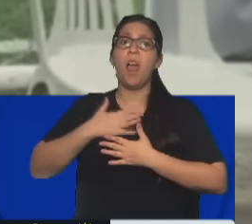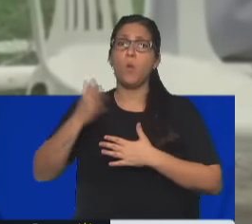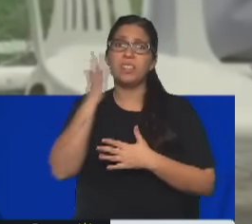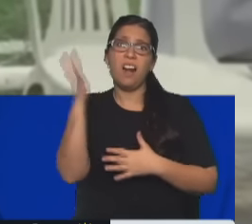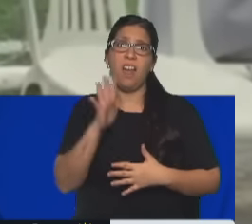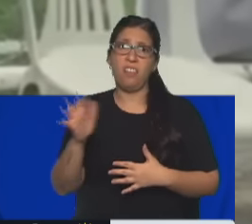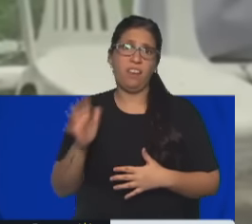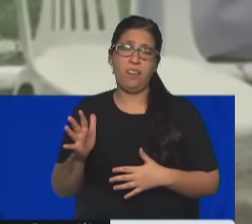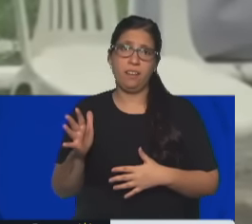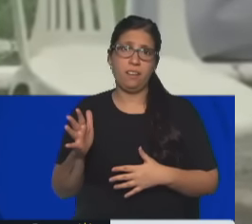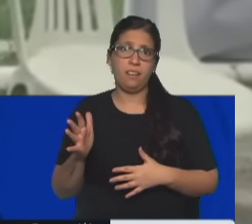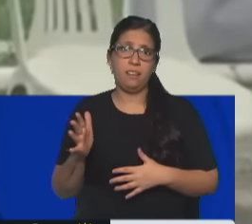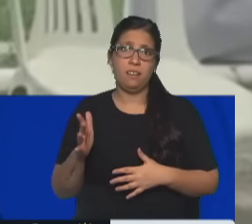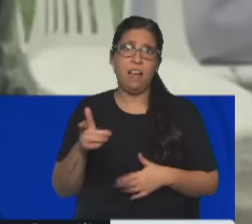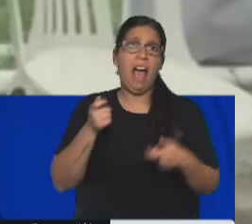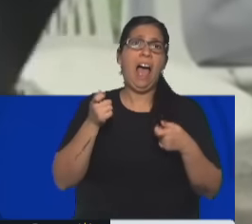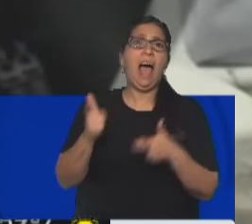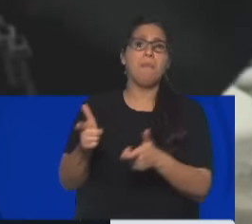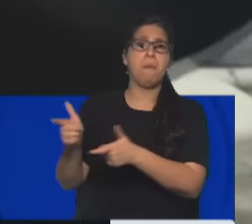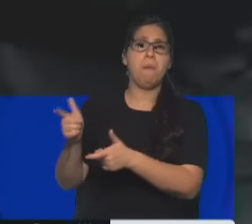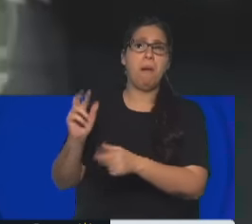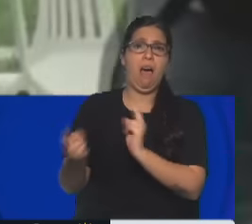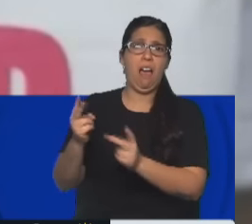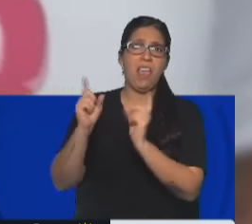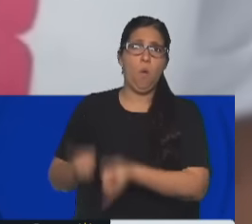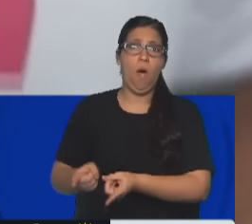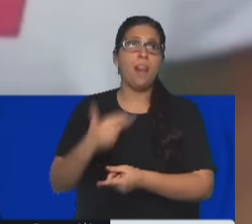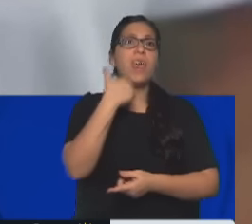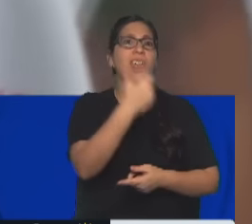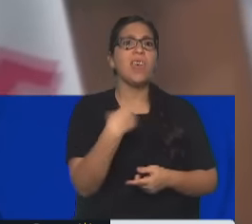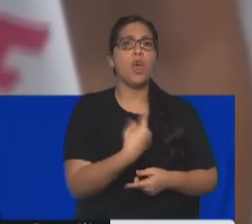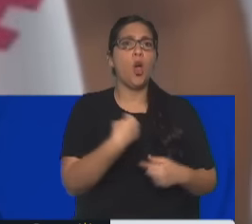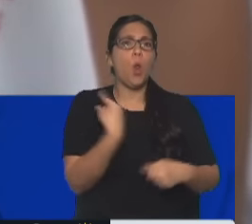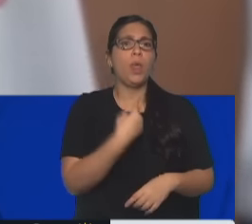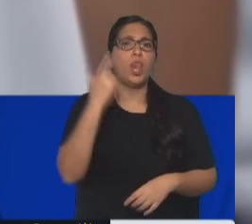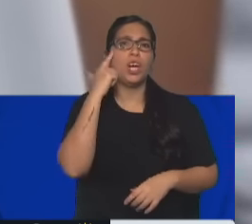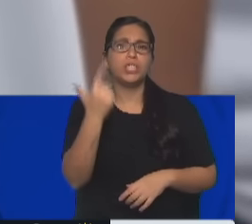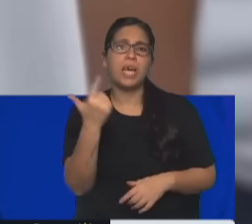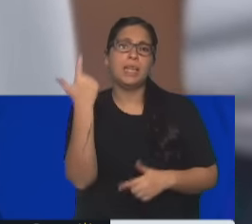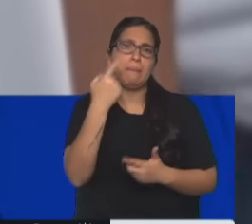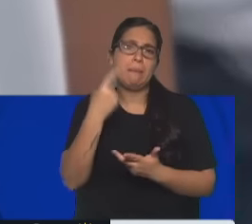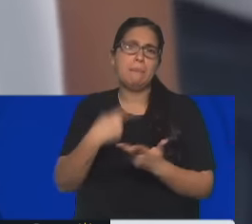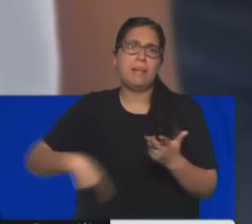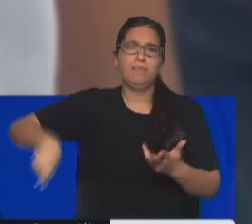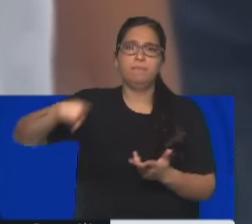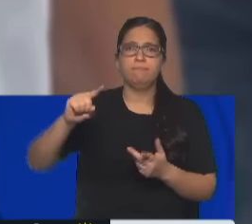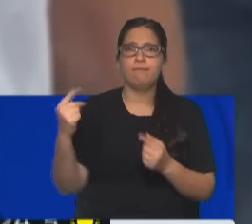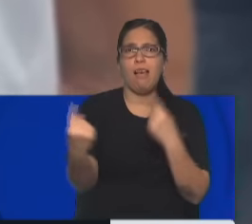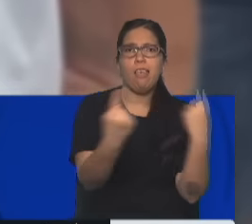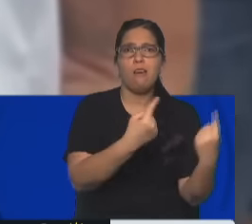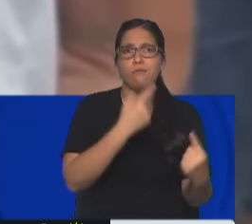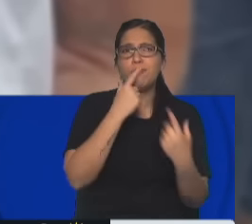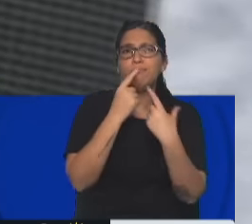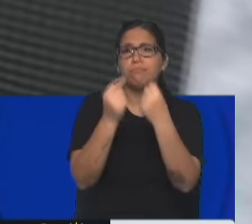lo sucedido y los asesinaron igual, nuestros hijos eran inocentes, en fin, diferentes